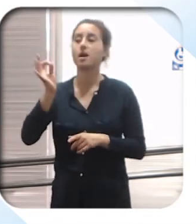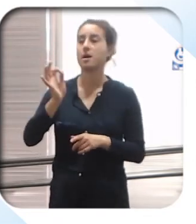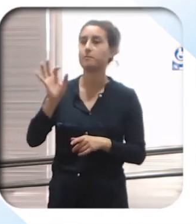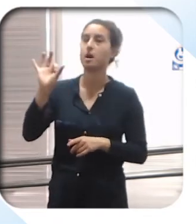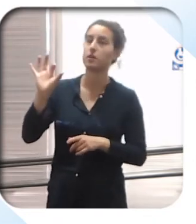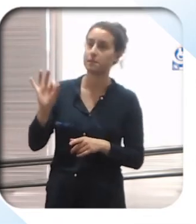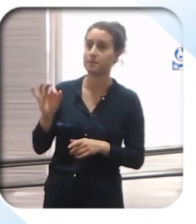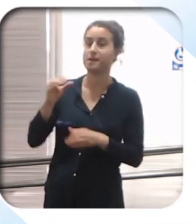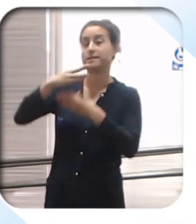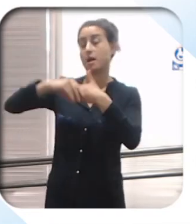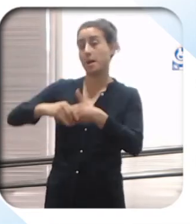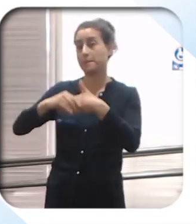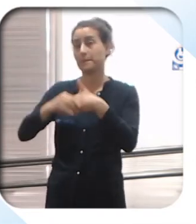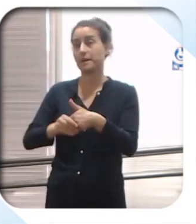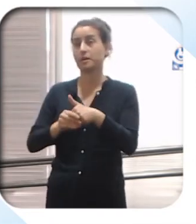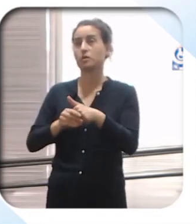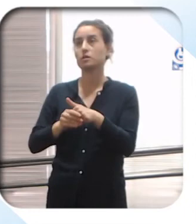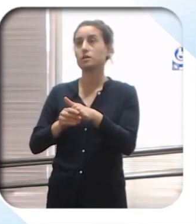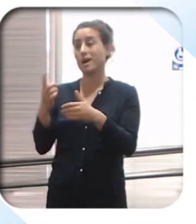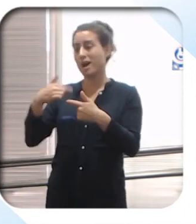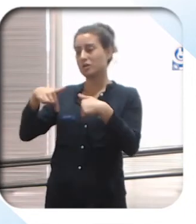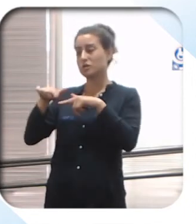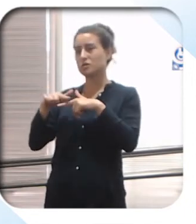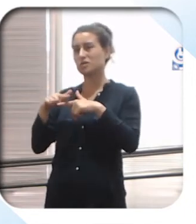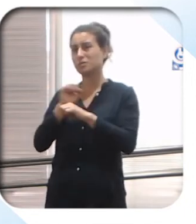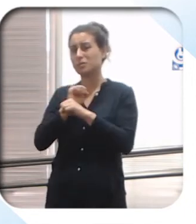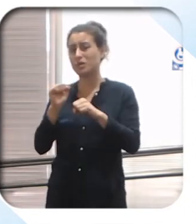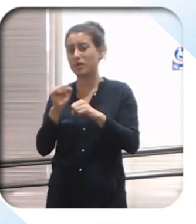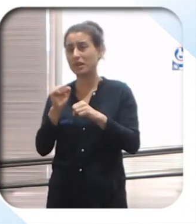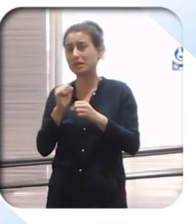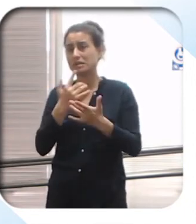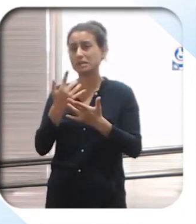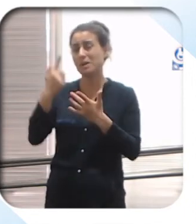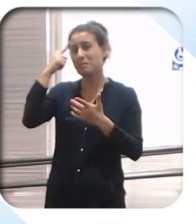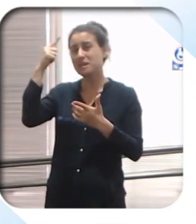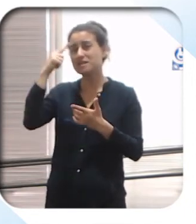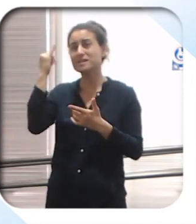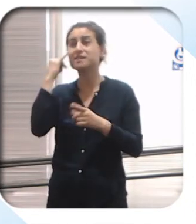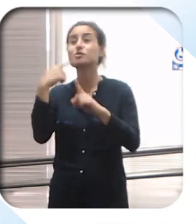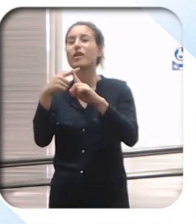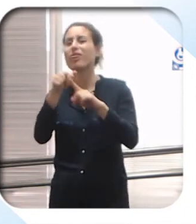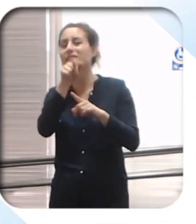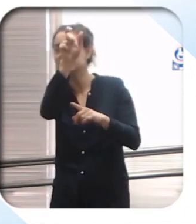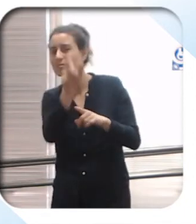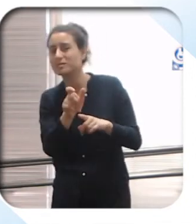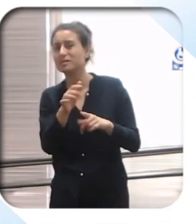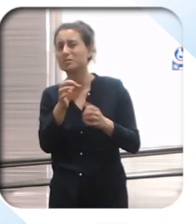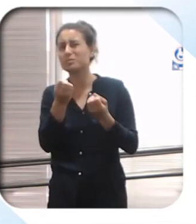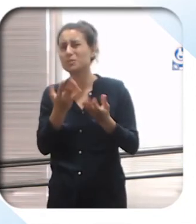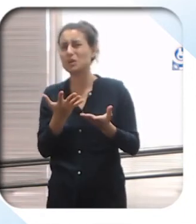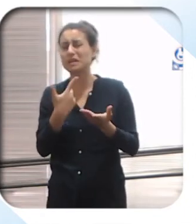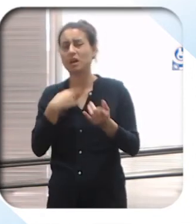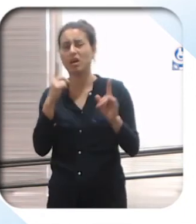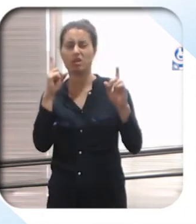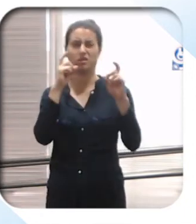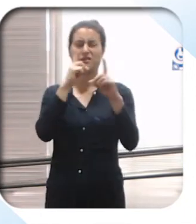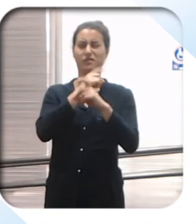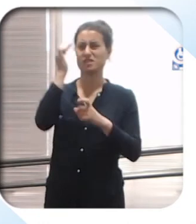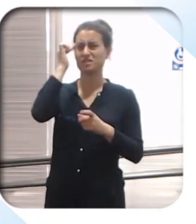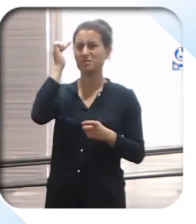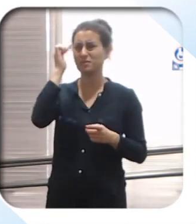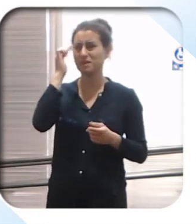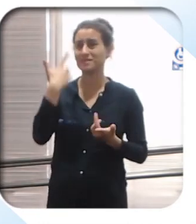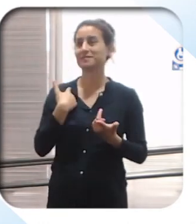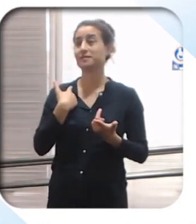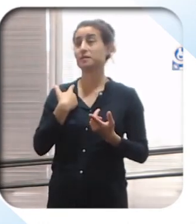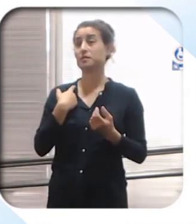hermanos, a los amigos, poder abordar la sexualidad de esta persona? ¿Por qué nos influye y nos cuesta a nosotros